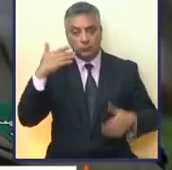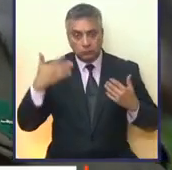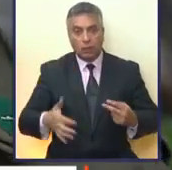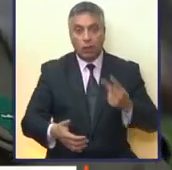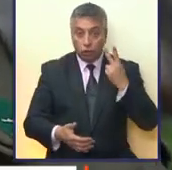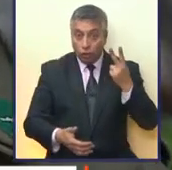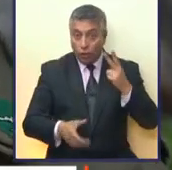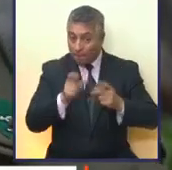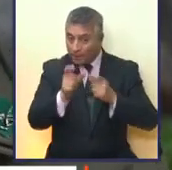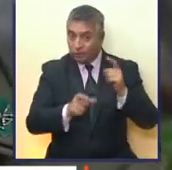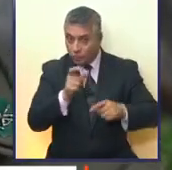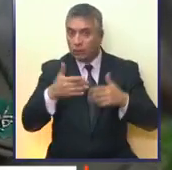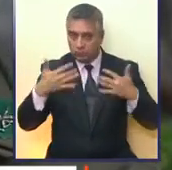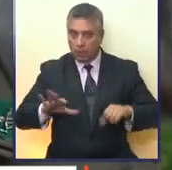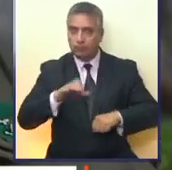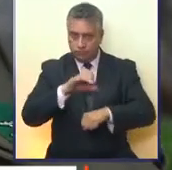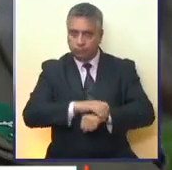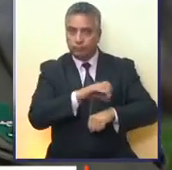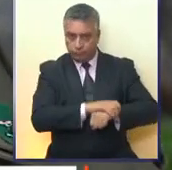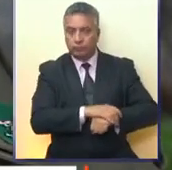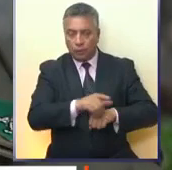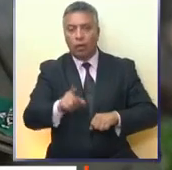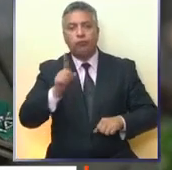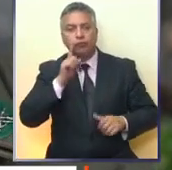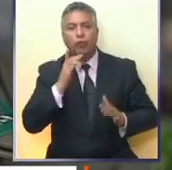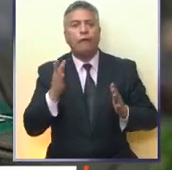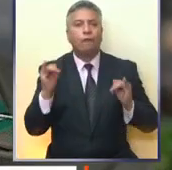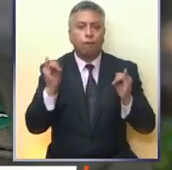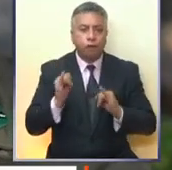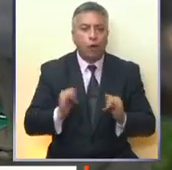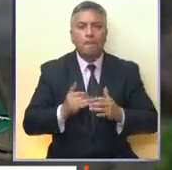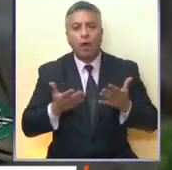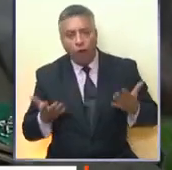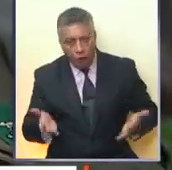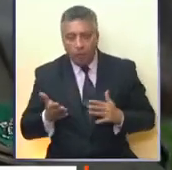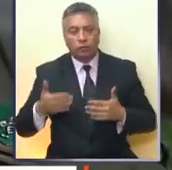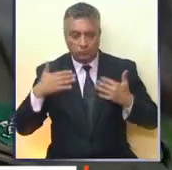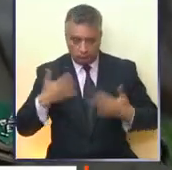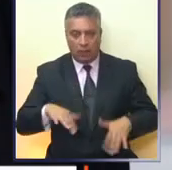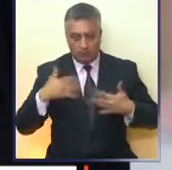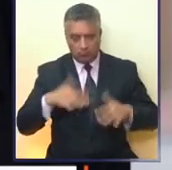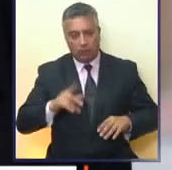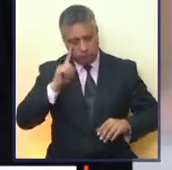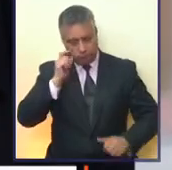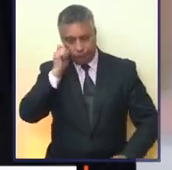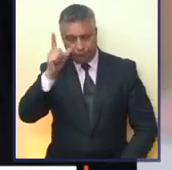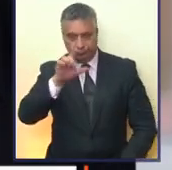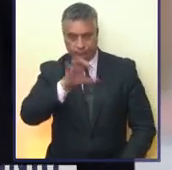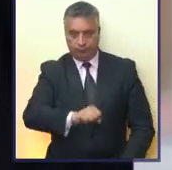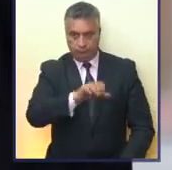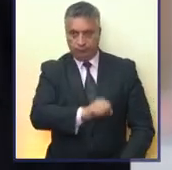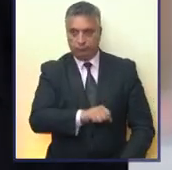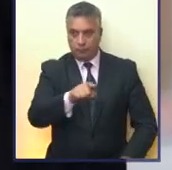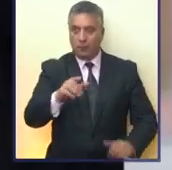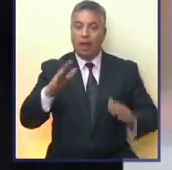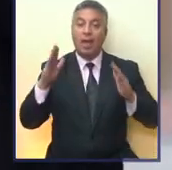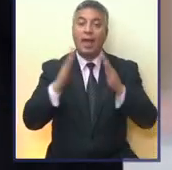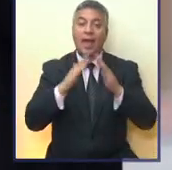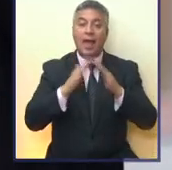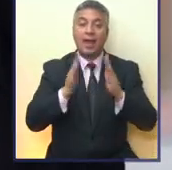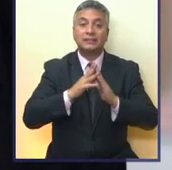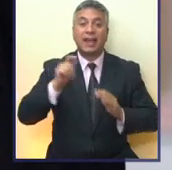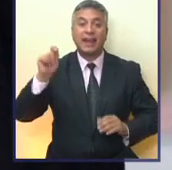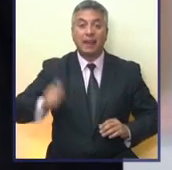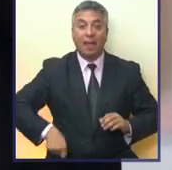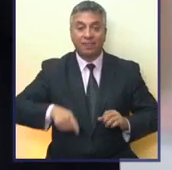y así también aclarado en cierta forma el modus operandi y cómo se realizó toda esta acción delictual. Estas casas de remate, por ejemplo,